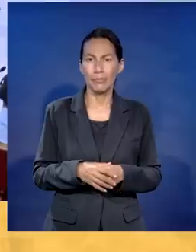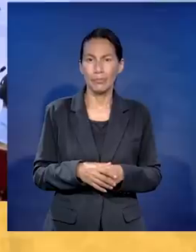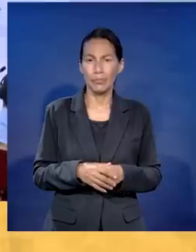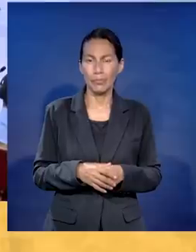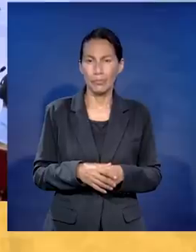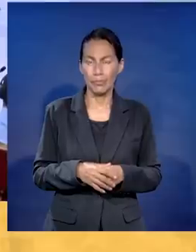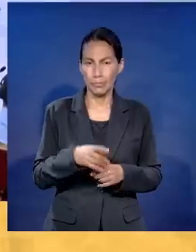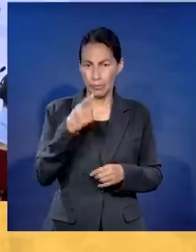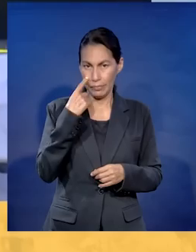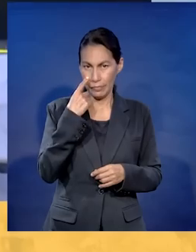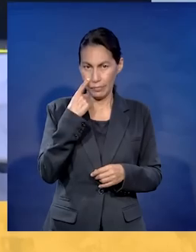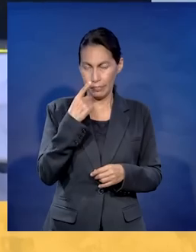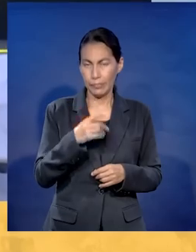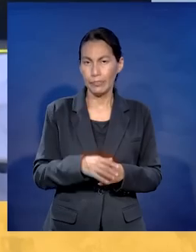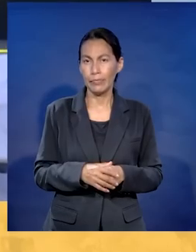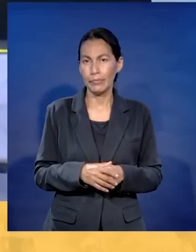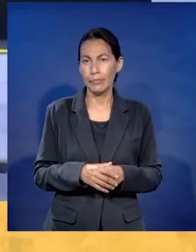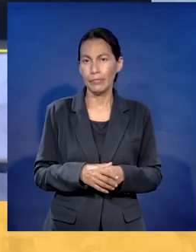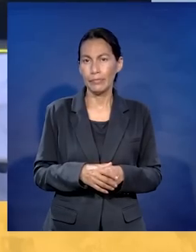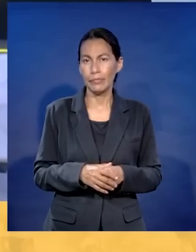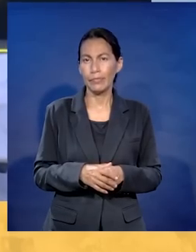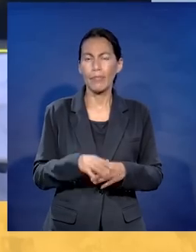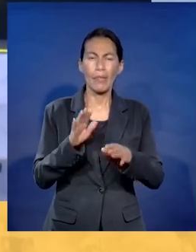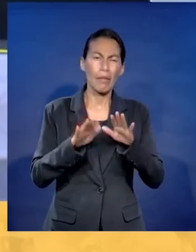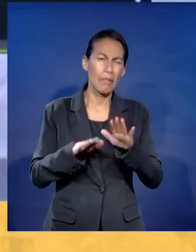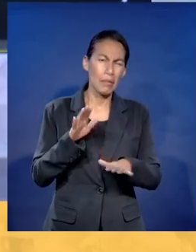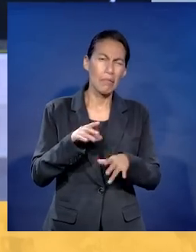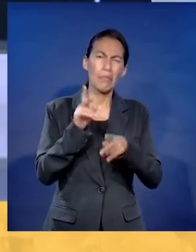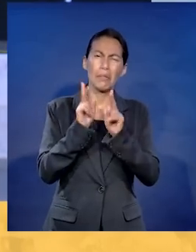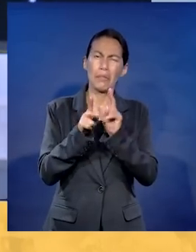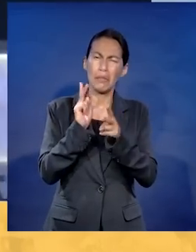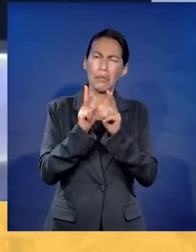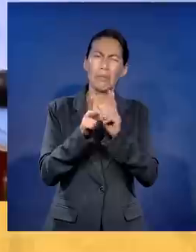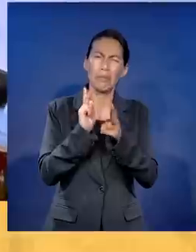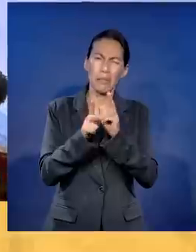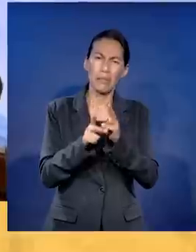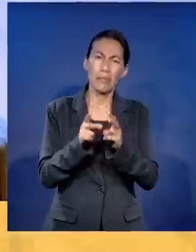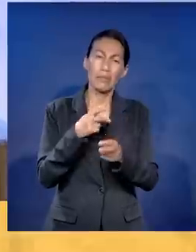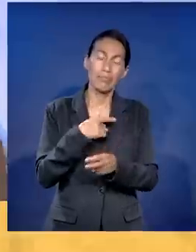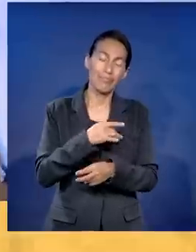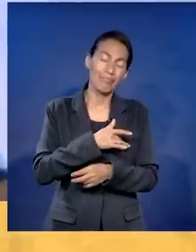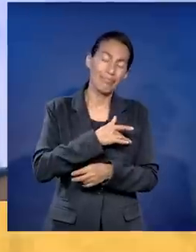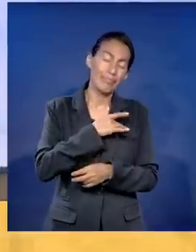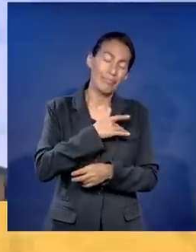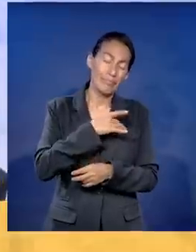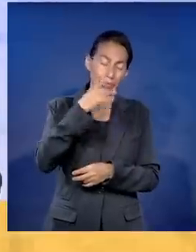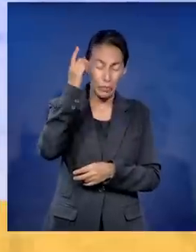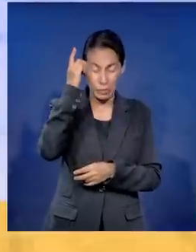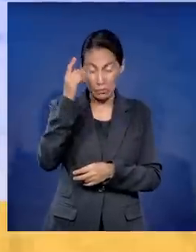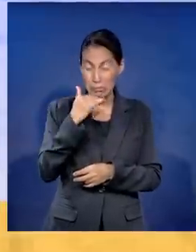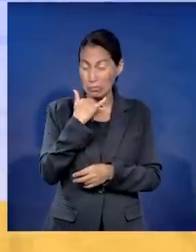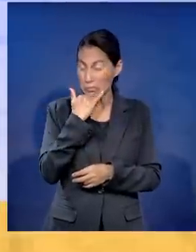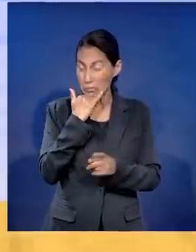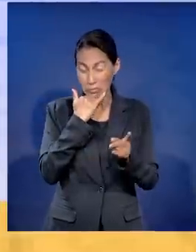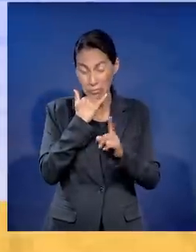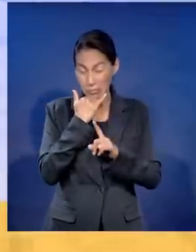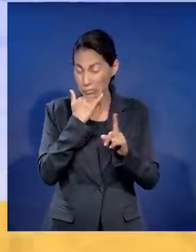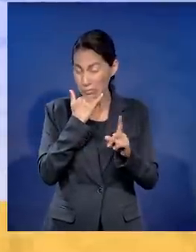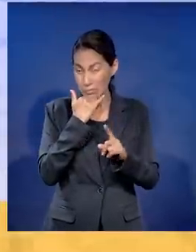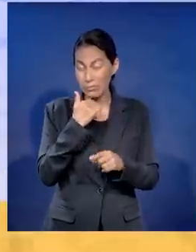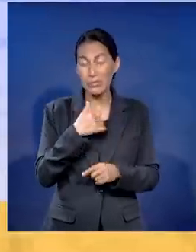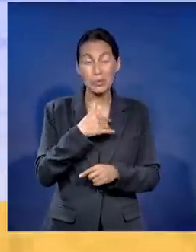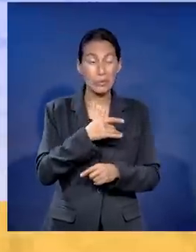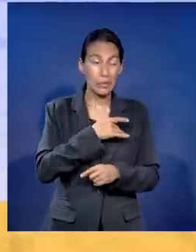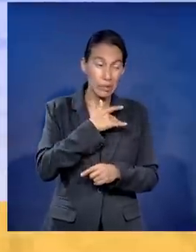es un terreno movedizo Y usted va a encontrar que muchas personas cuando hablas con ella siempre dicen es que siento que Dios no me